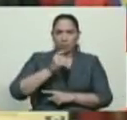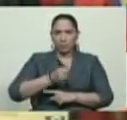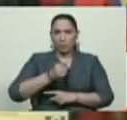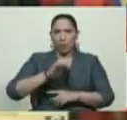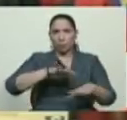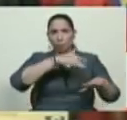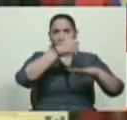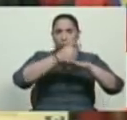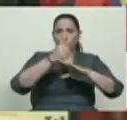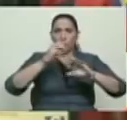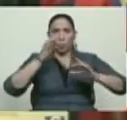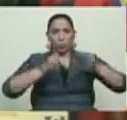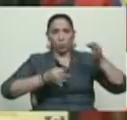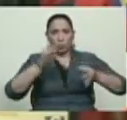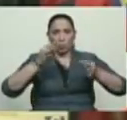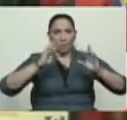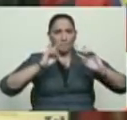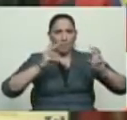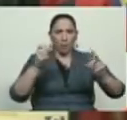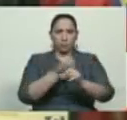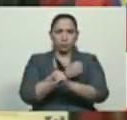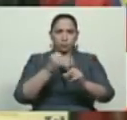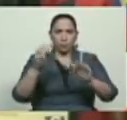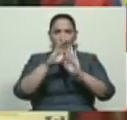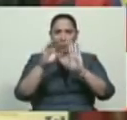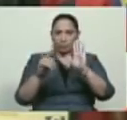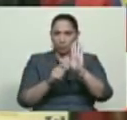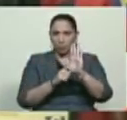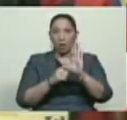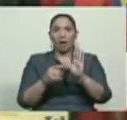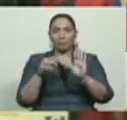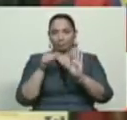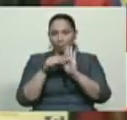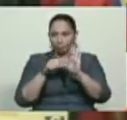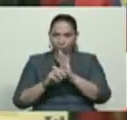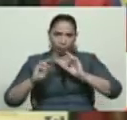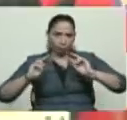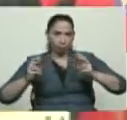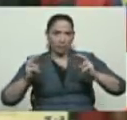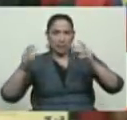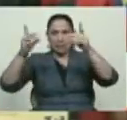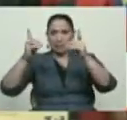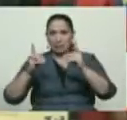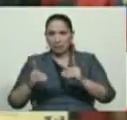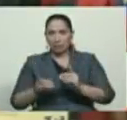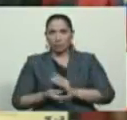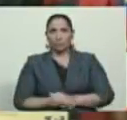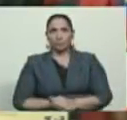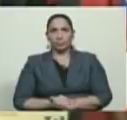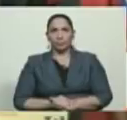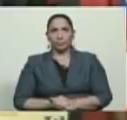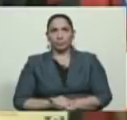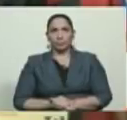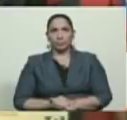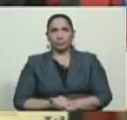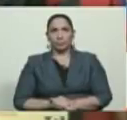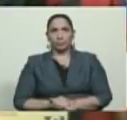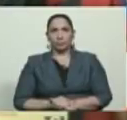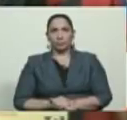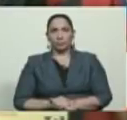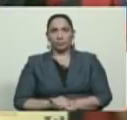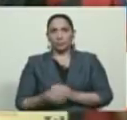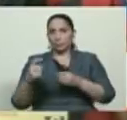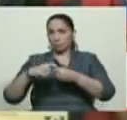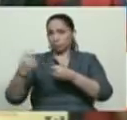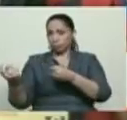del contenido del texto constitucional en los términos aquí decididos. Por lo tanto, se exhorta